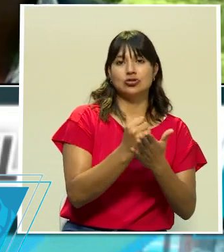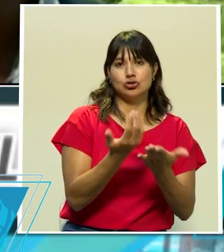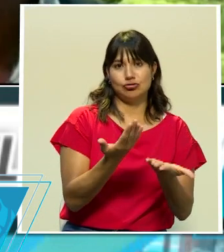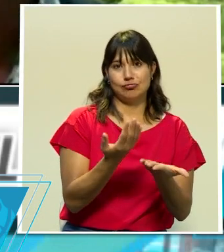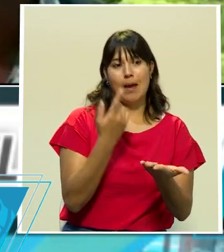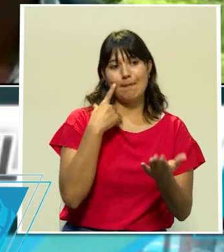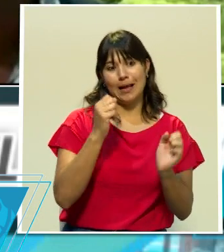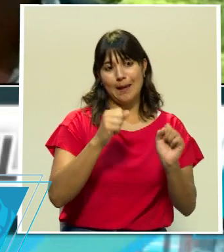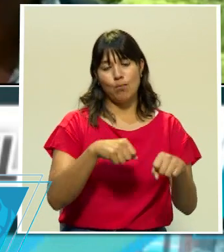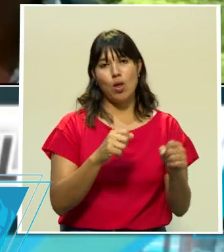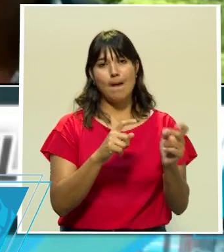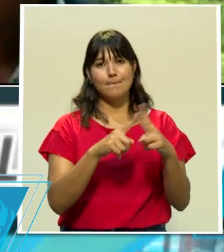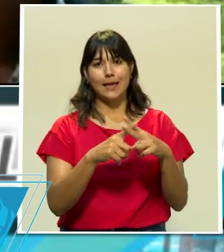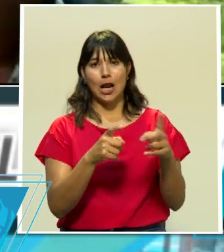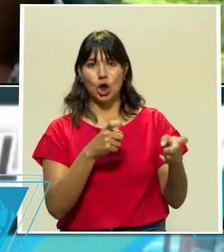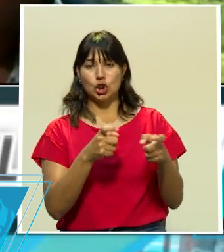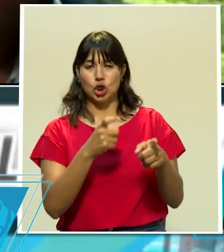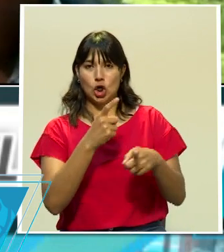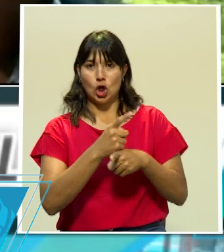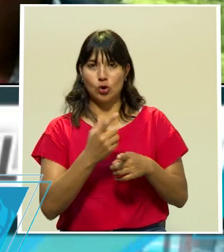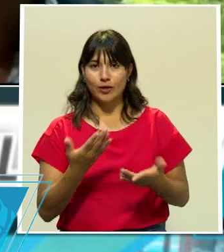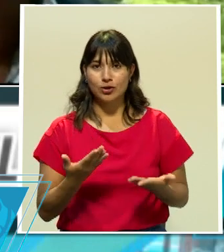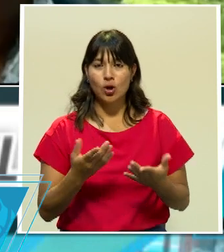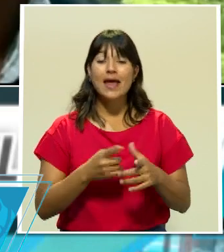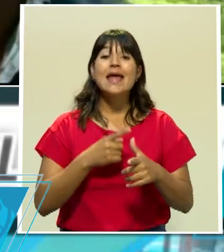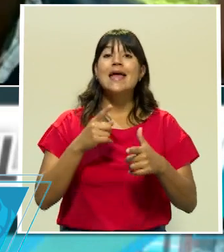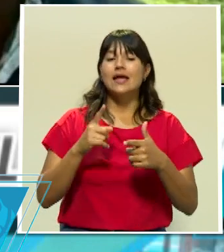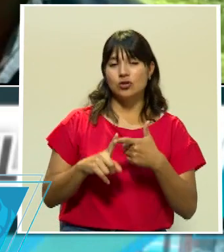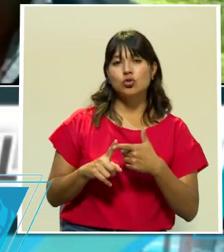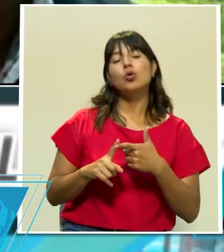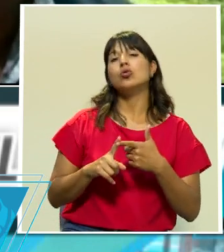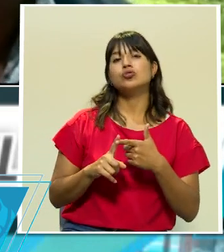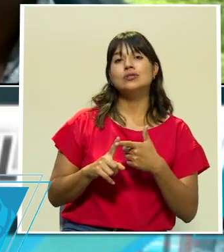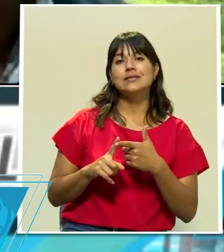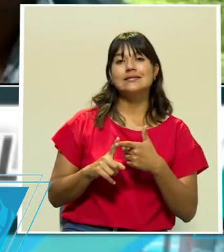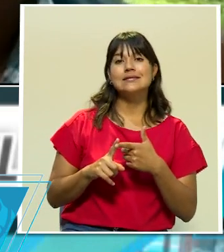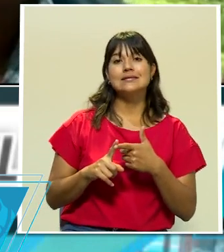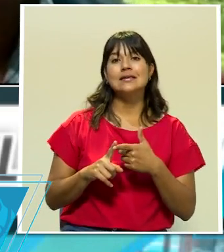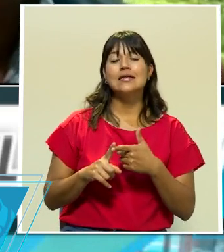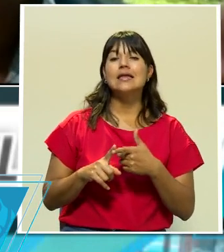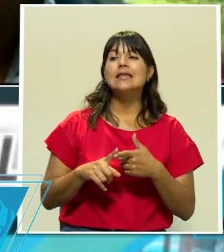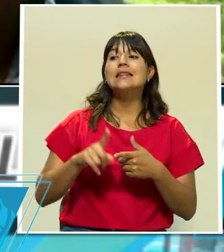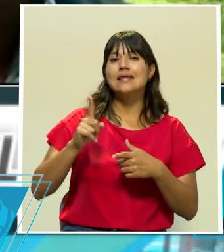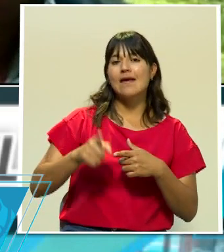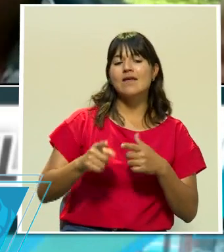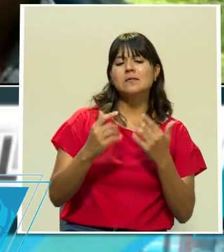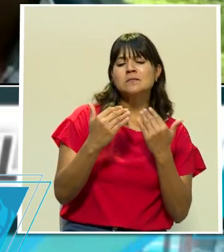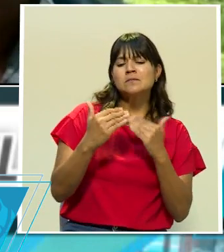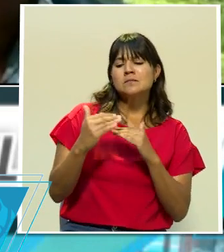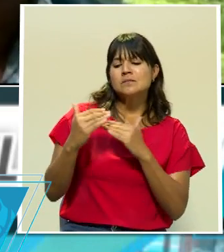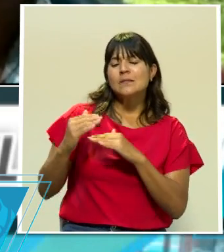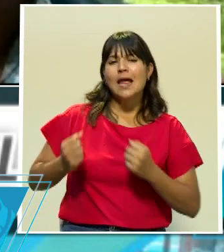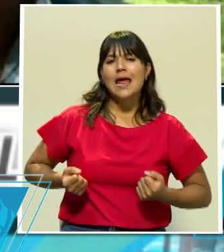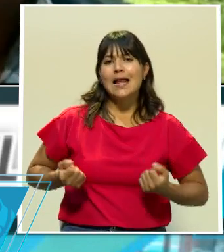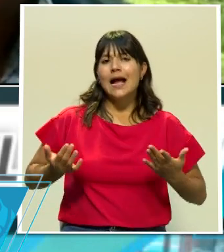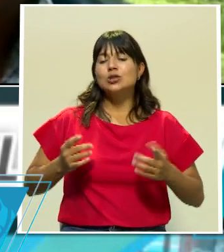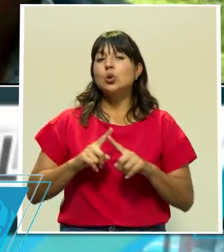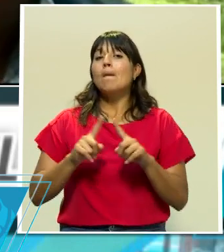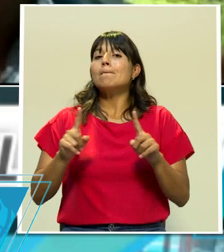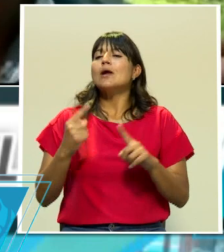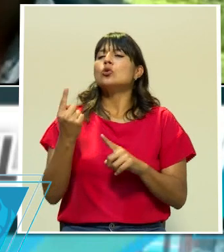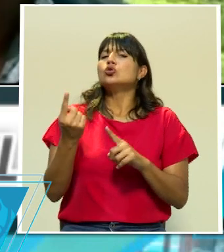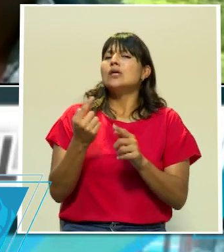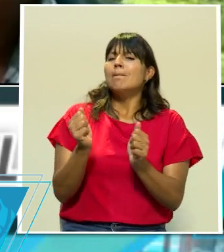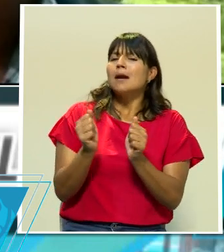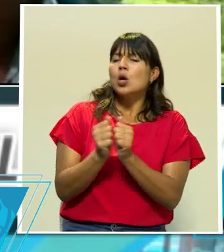sin duda, tiene que ser realizado y debe ser realizado bajo criterios de eficacia, eficiencia y